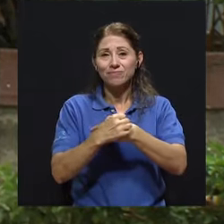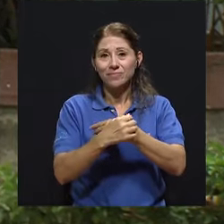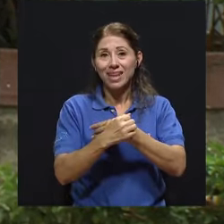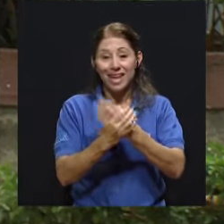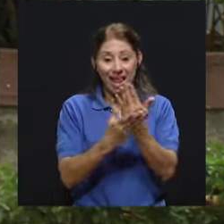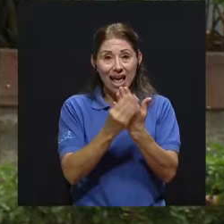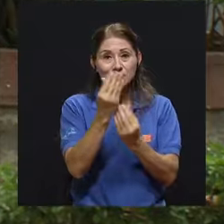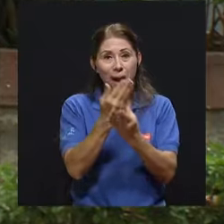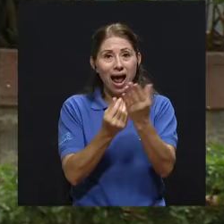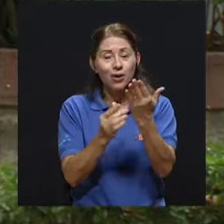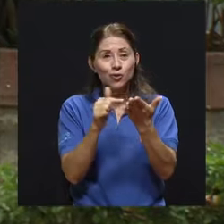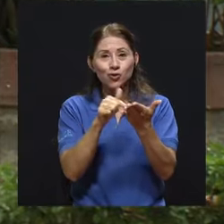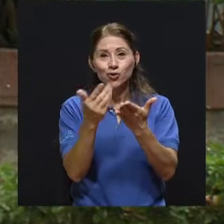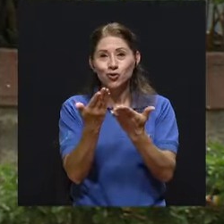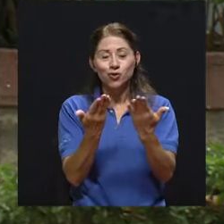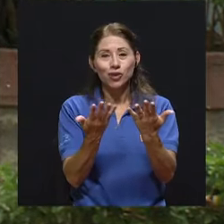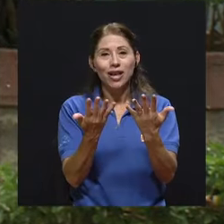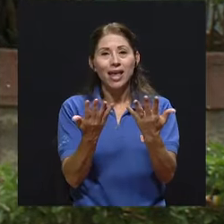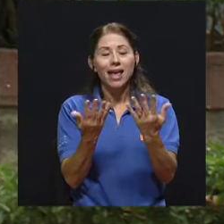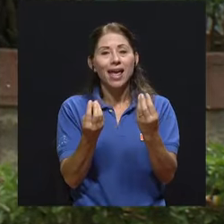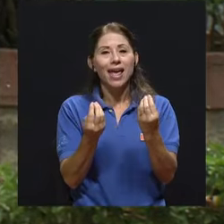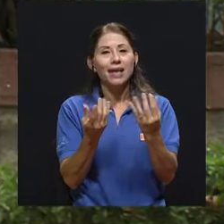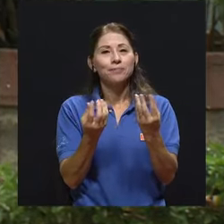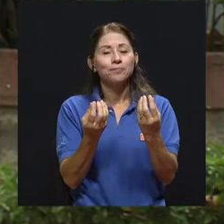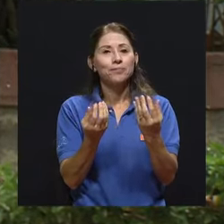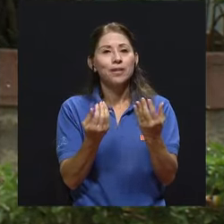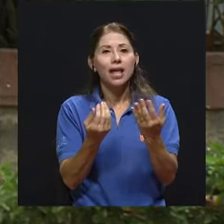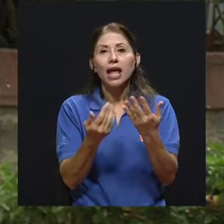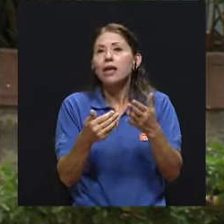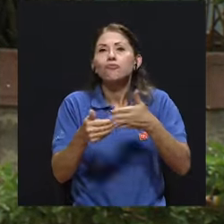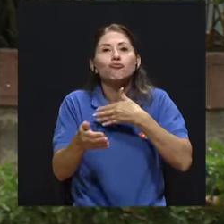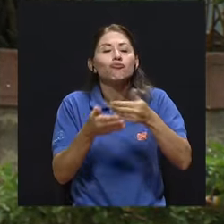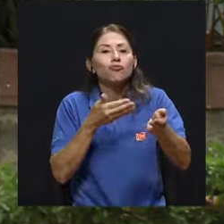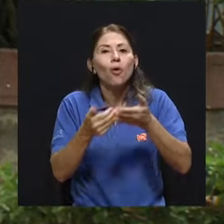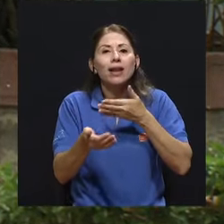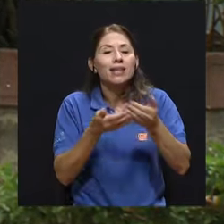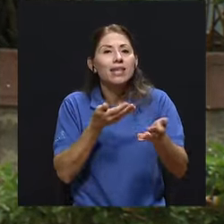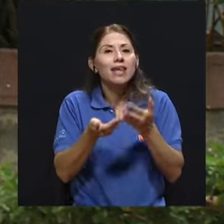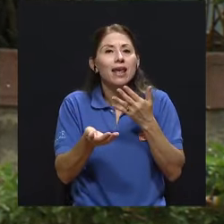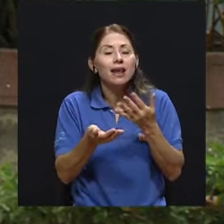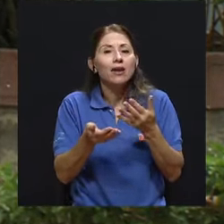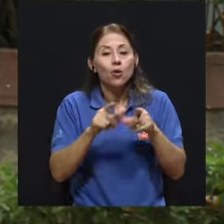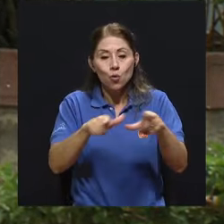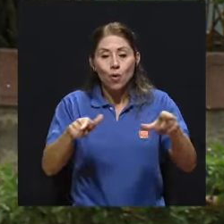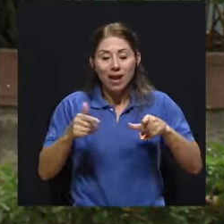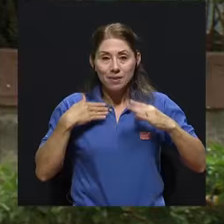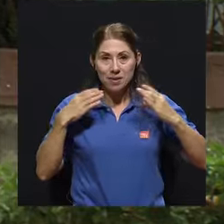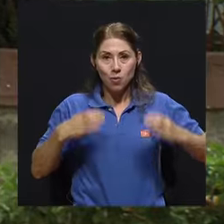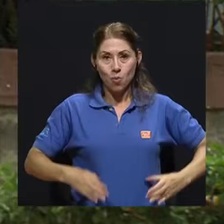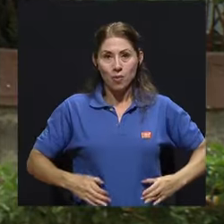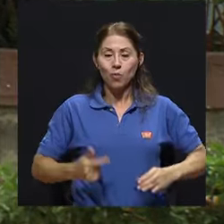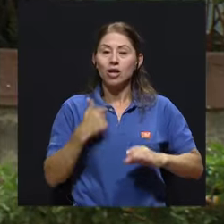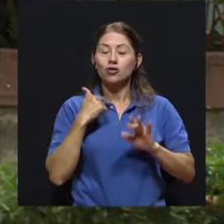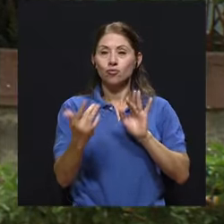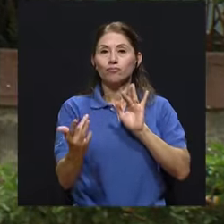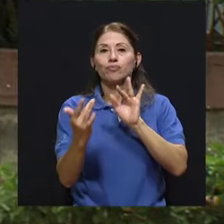Okay. Y en las manos, en donde esté en contacto a lo que yo estoy reaccionando de manera